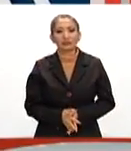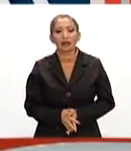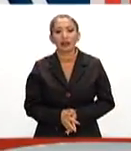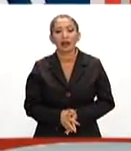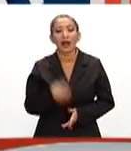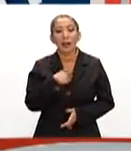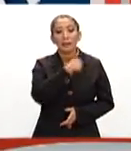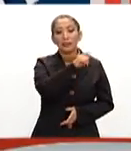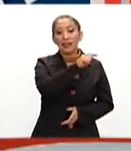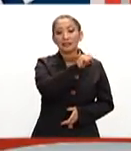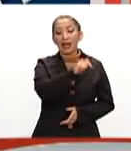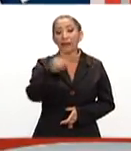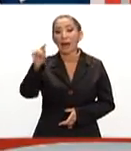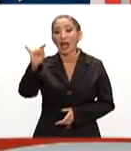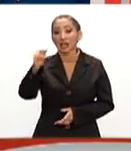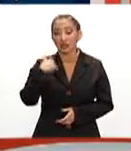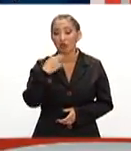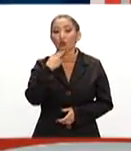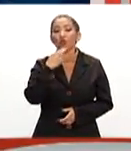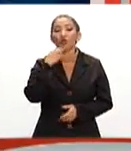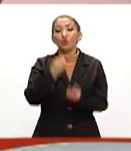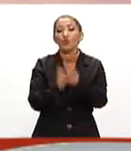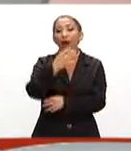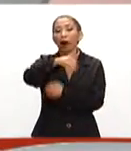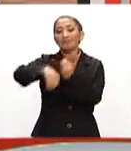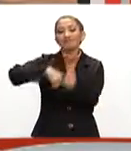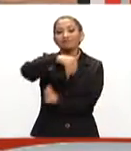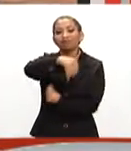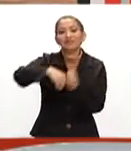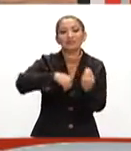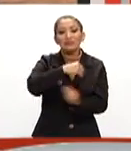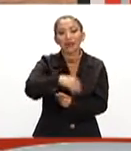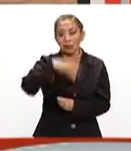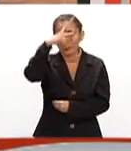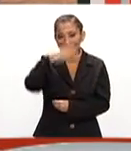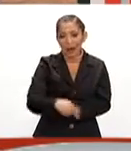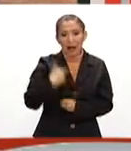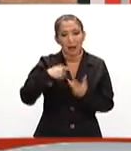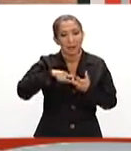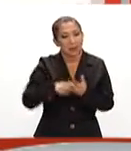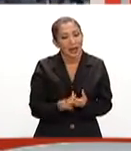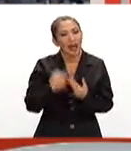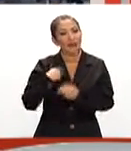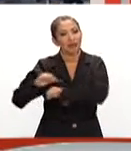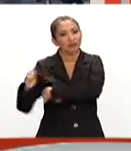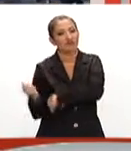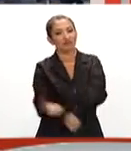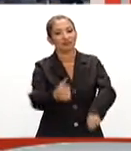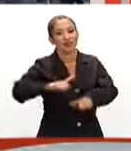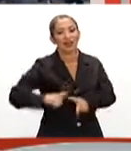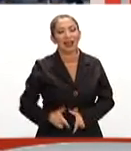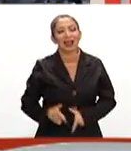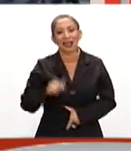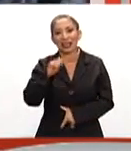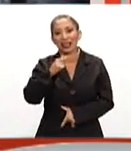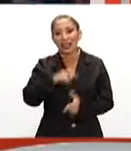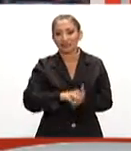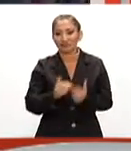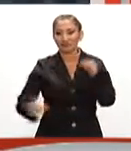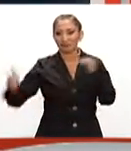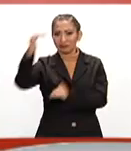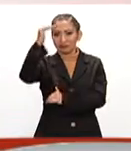Tesla y Panasonic impulsan el uso de energías renovables. Dos mexicanos abren en las series de campeonato de las ligas